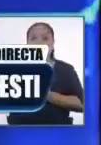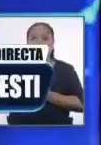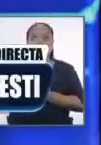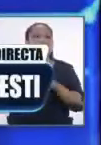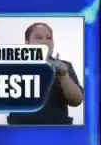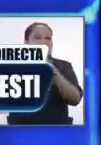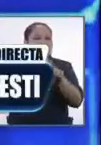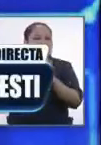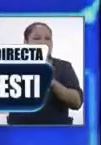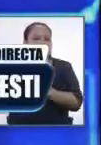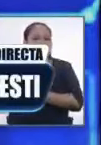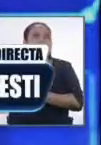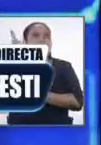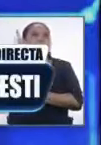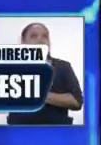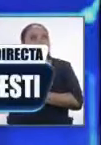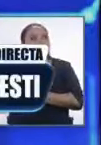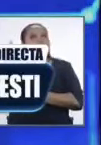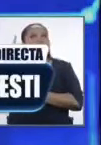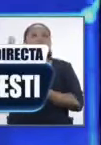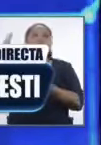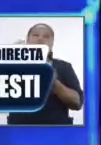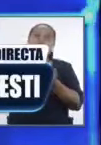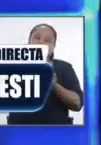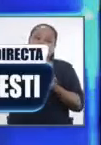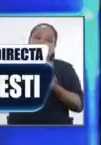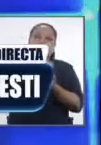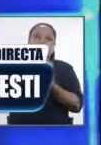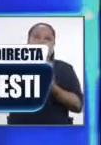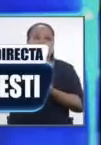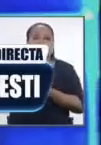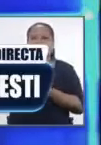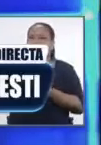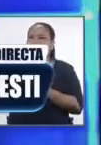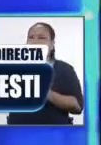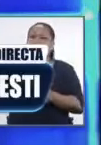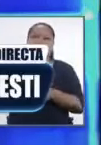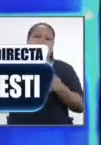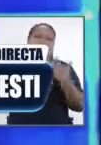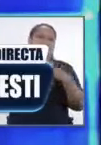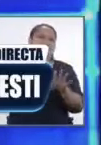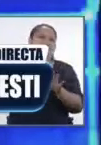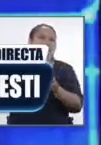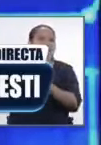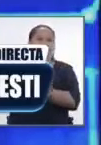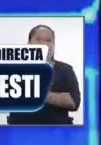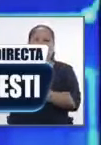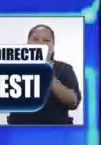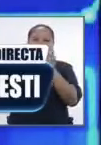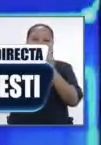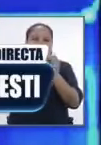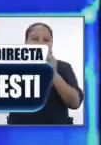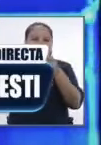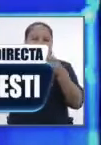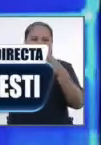Lo mismo volvemos a escuchar, que son los campeones en resolver el tema de la delincuencia.